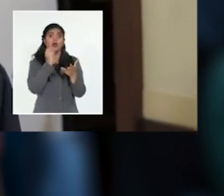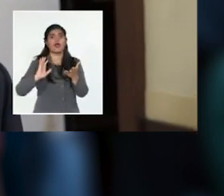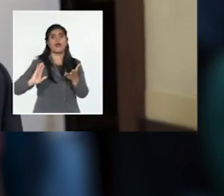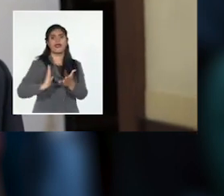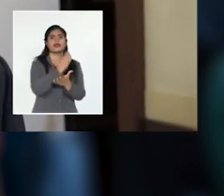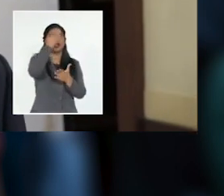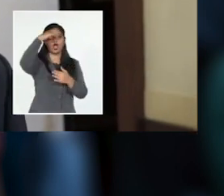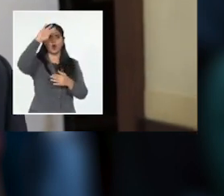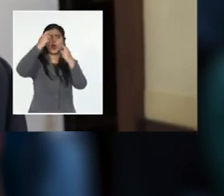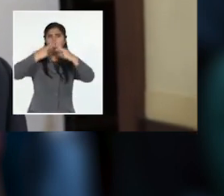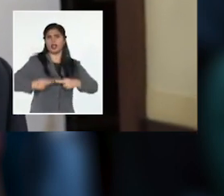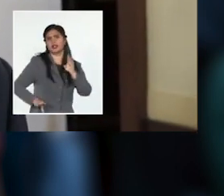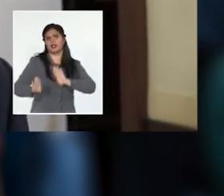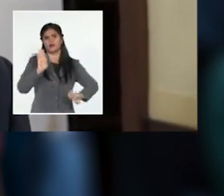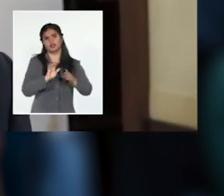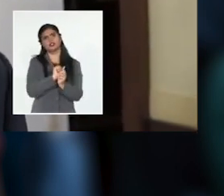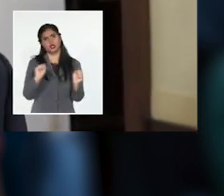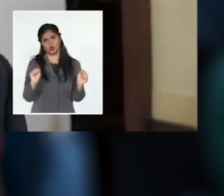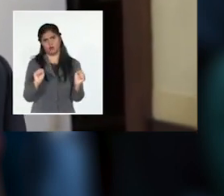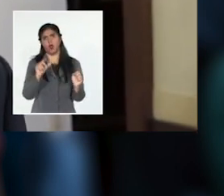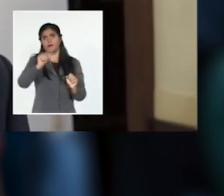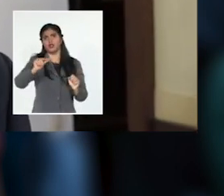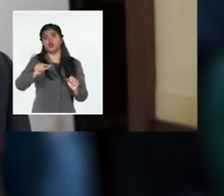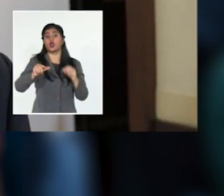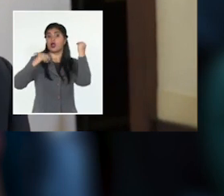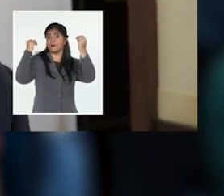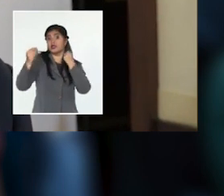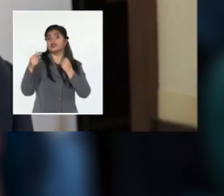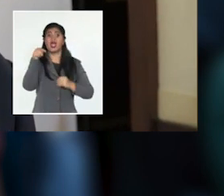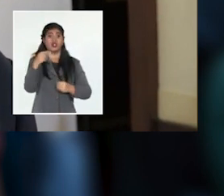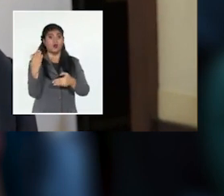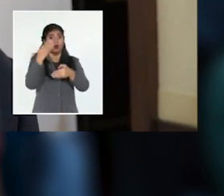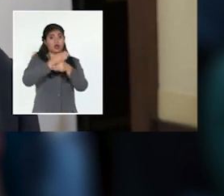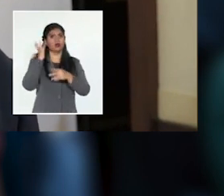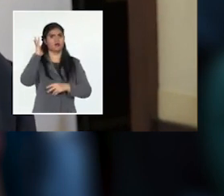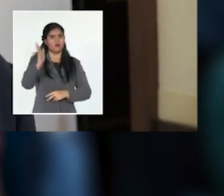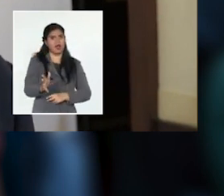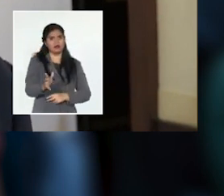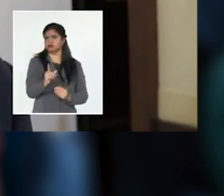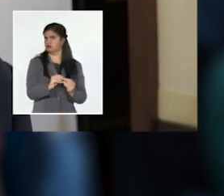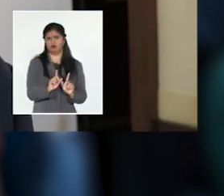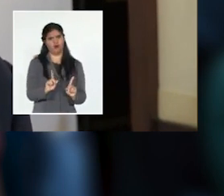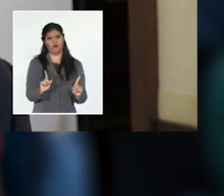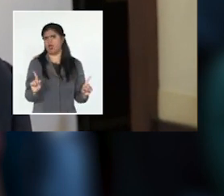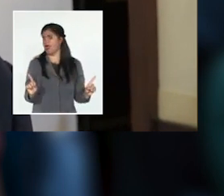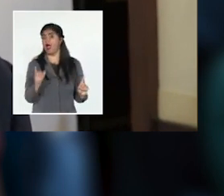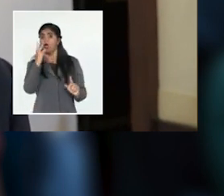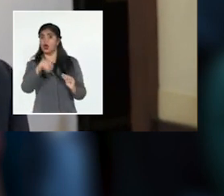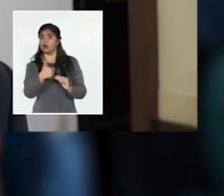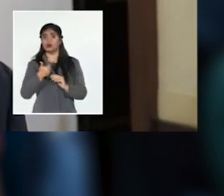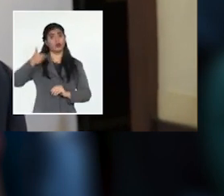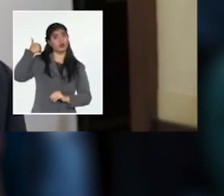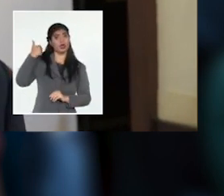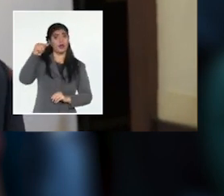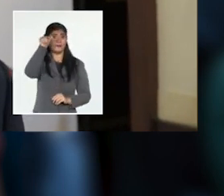gente que piensa que esto es para siempre, le quería decir que hace dos días nadie pensaba que Bob Menéndez